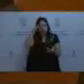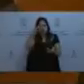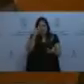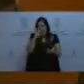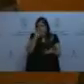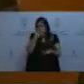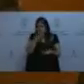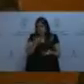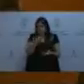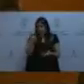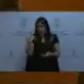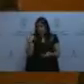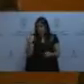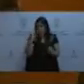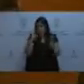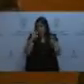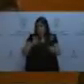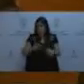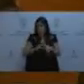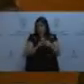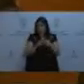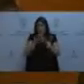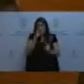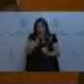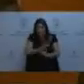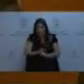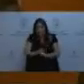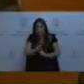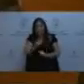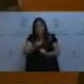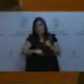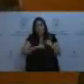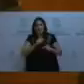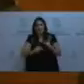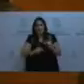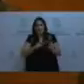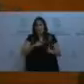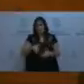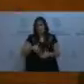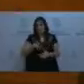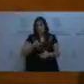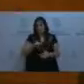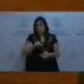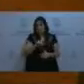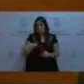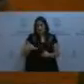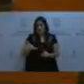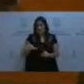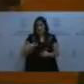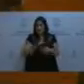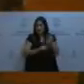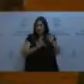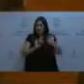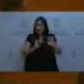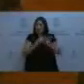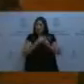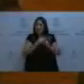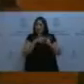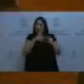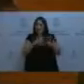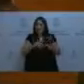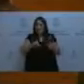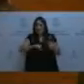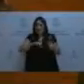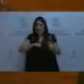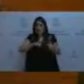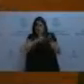recientemente conocidos en materia de infancia y familia, el último esta misma semana. Con especial referencia a la situación actual del ERA, que